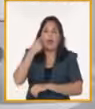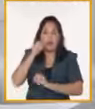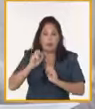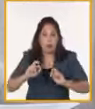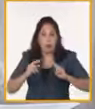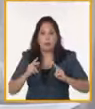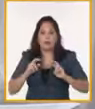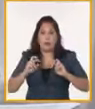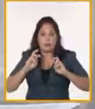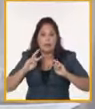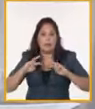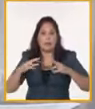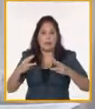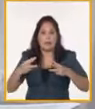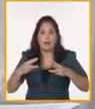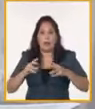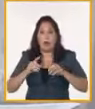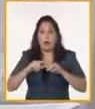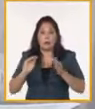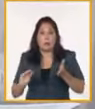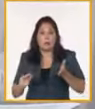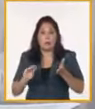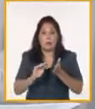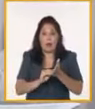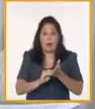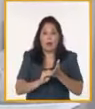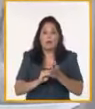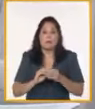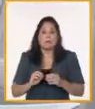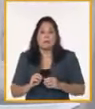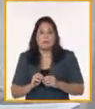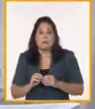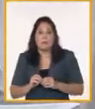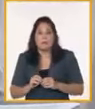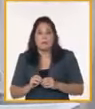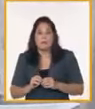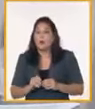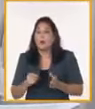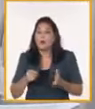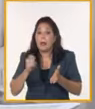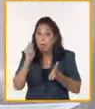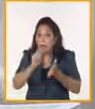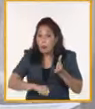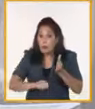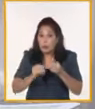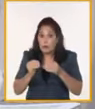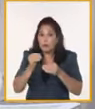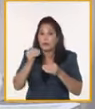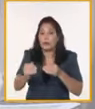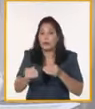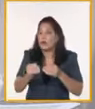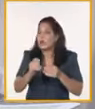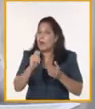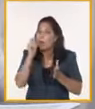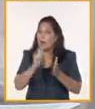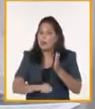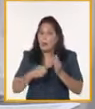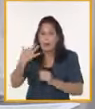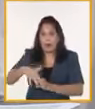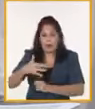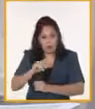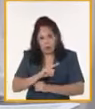triplican otros la indexan al nivel de inflación desde que se impone hasta que se paga No es que crezca la multa sino que